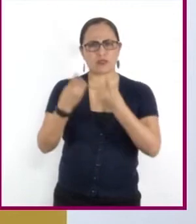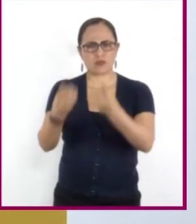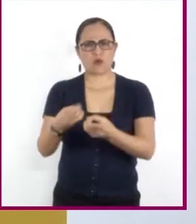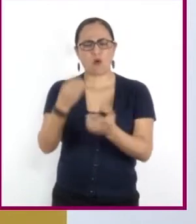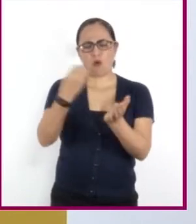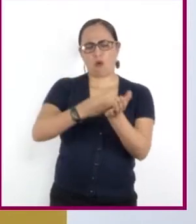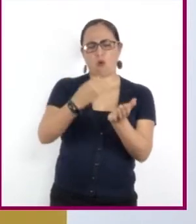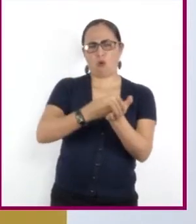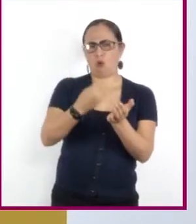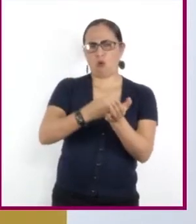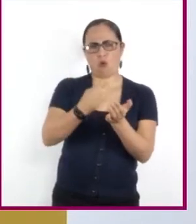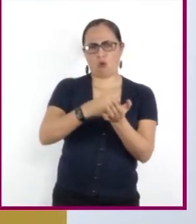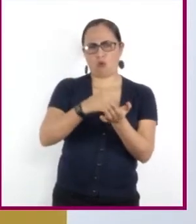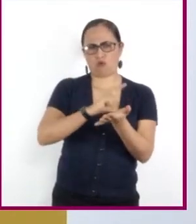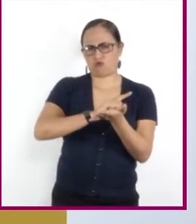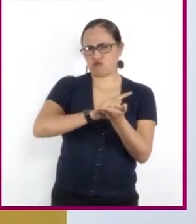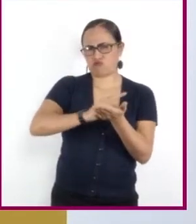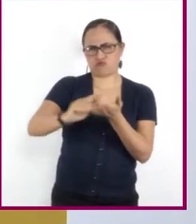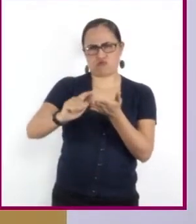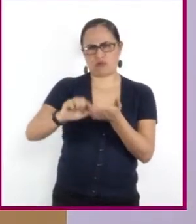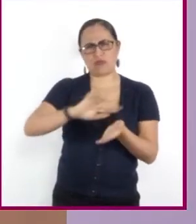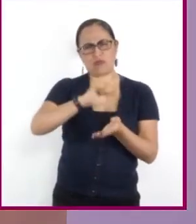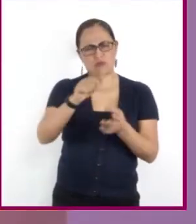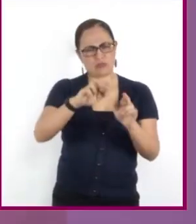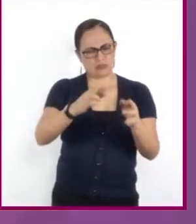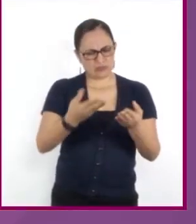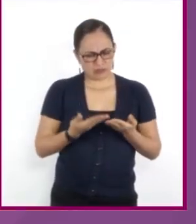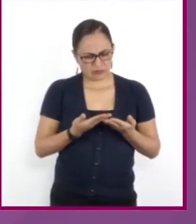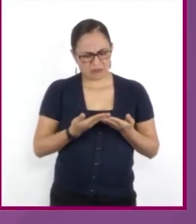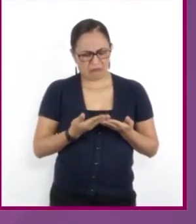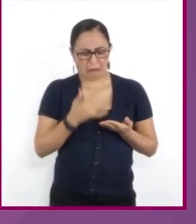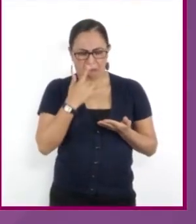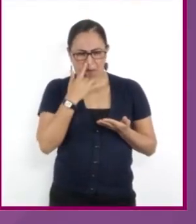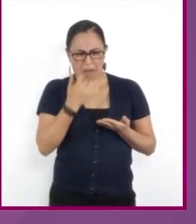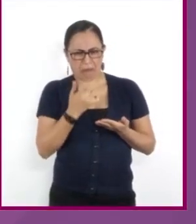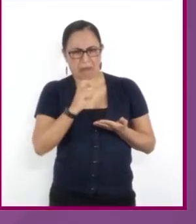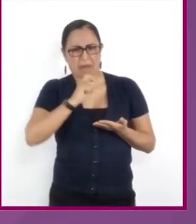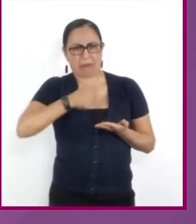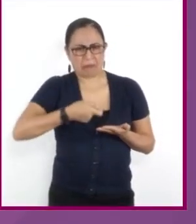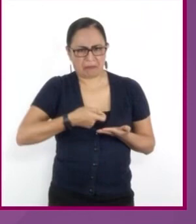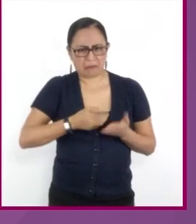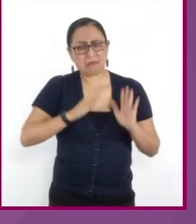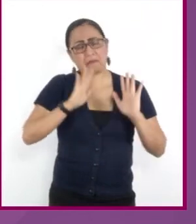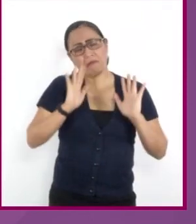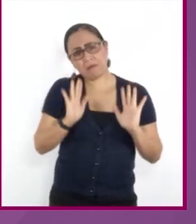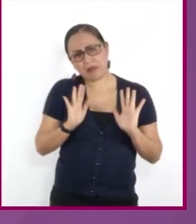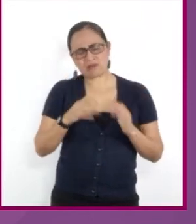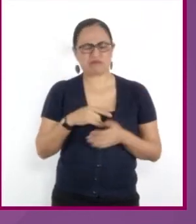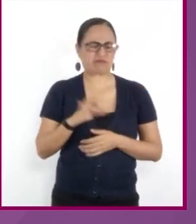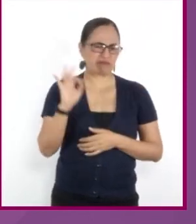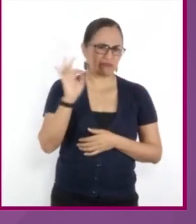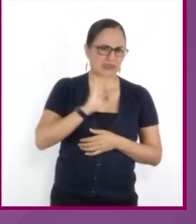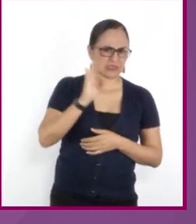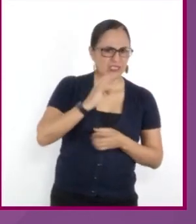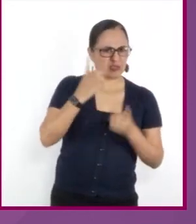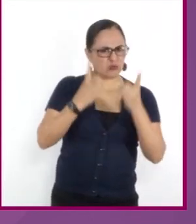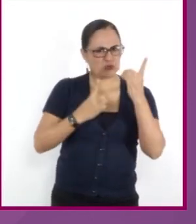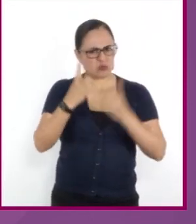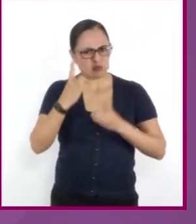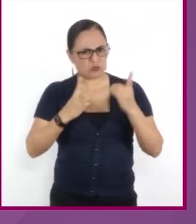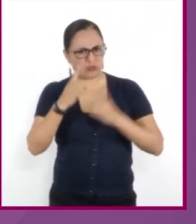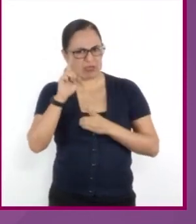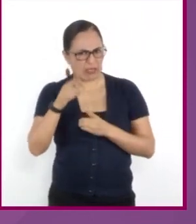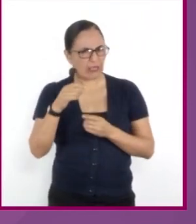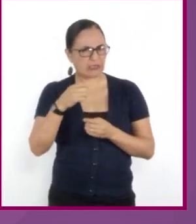oro puro. Al recibirla notó algo raro, pero no pudo describir qué era y empezó a sospechar que la corona no